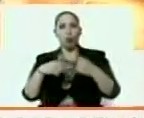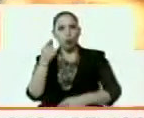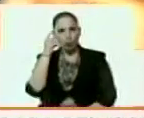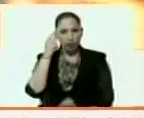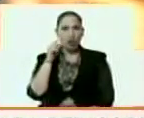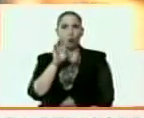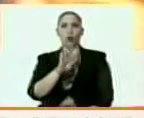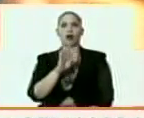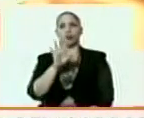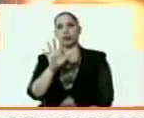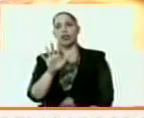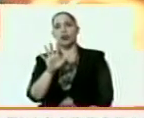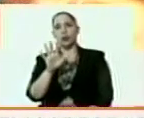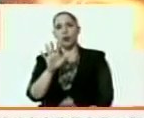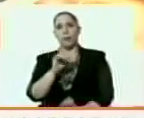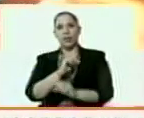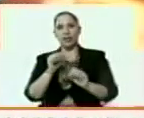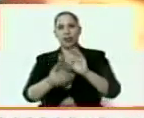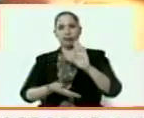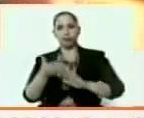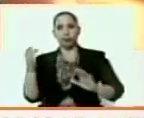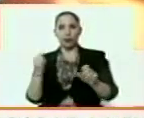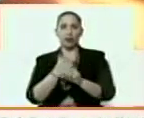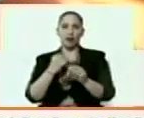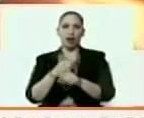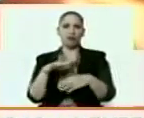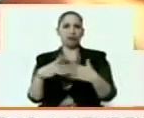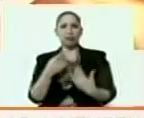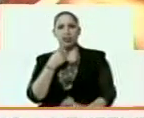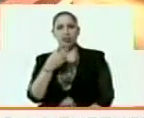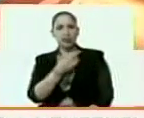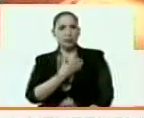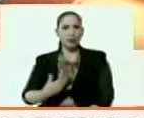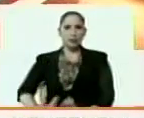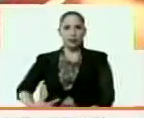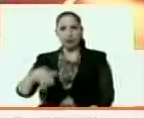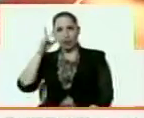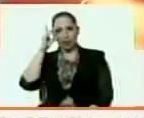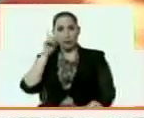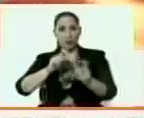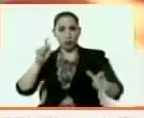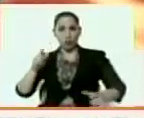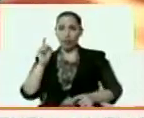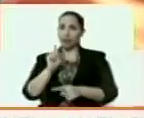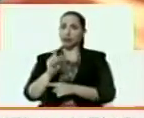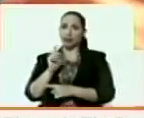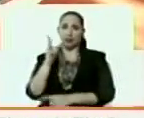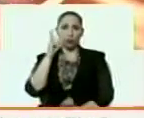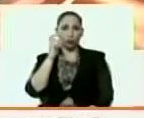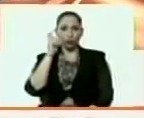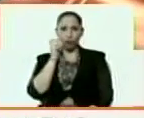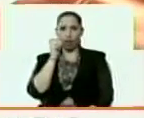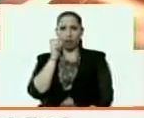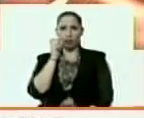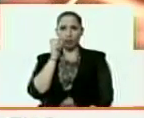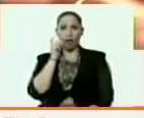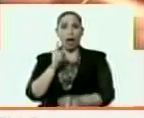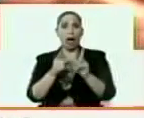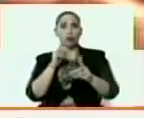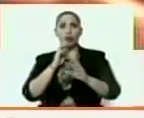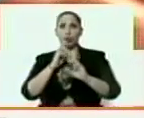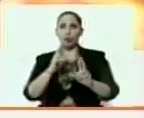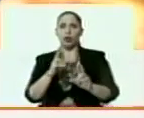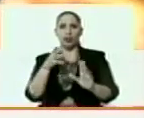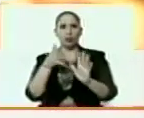de la mañana para salir a trabajar? ¿Qué le dices tú como vicepresidenta? Porque la gente necesita escuchar, escuchar alguna respuesta a